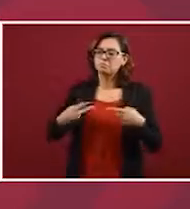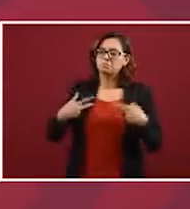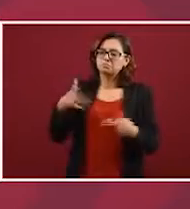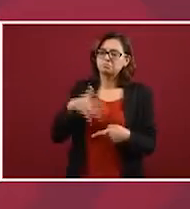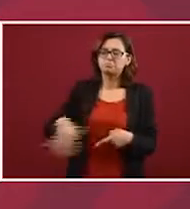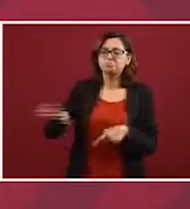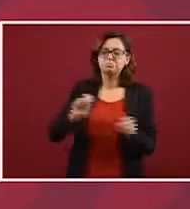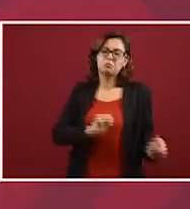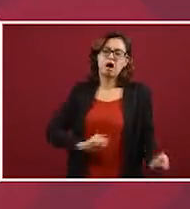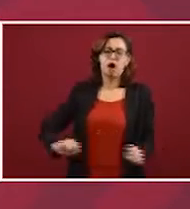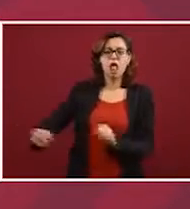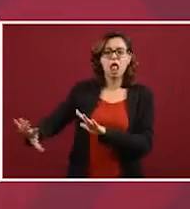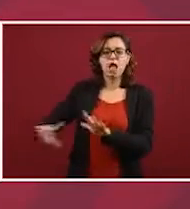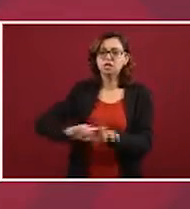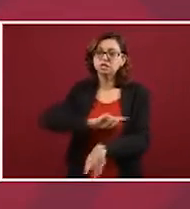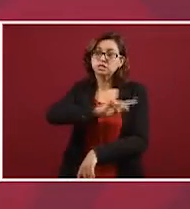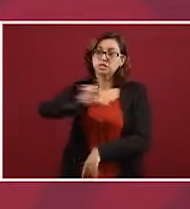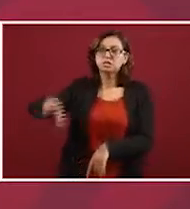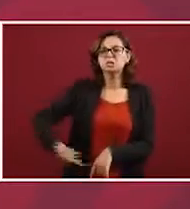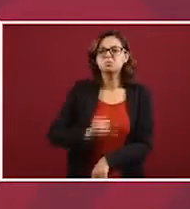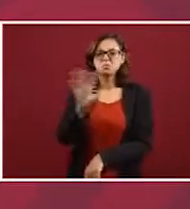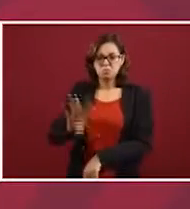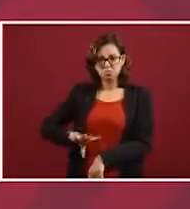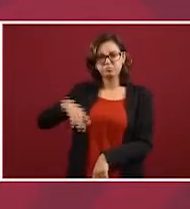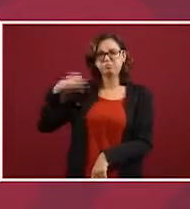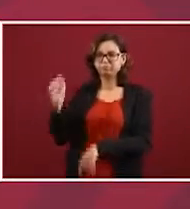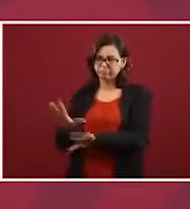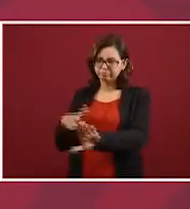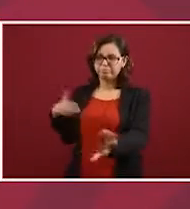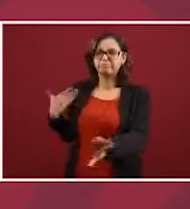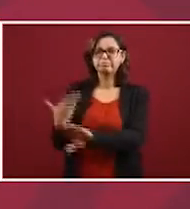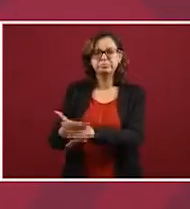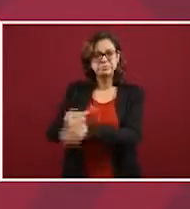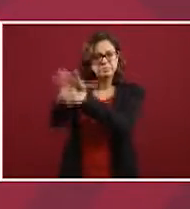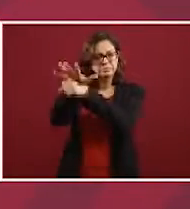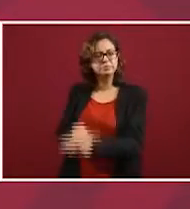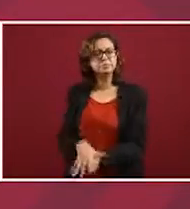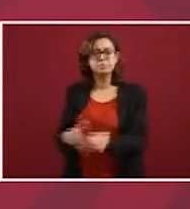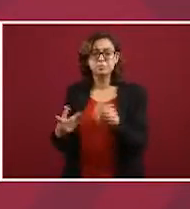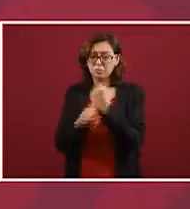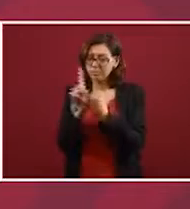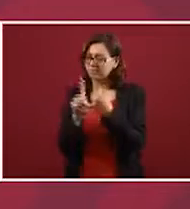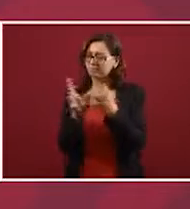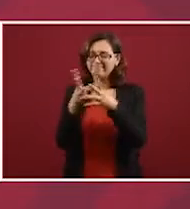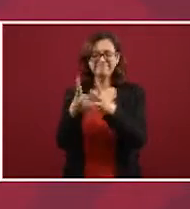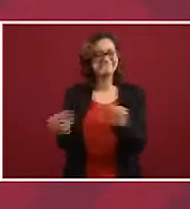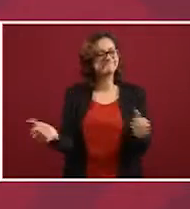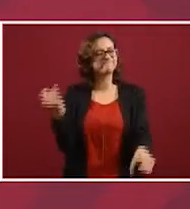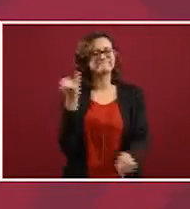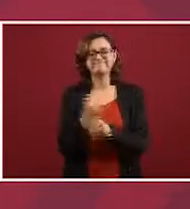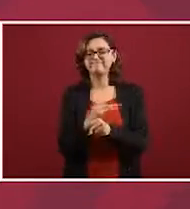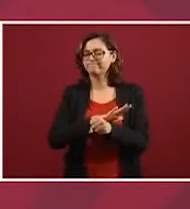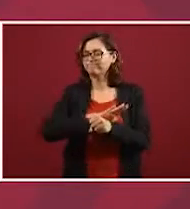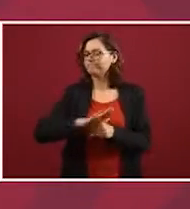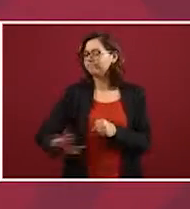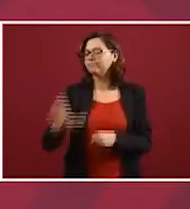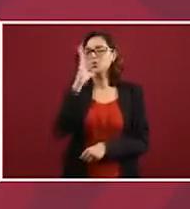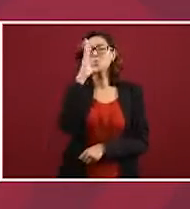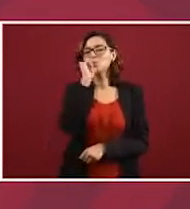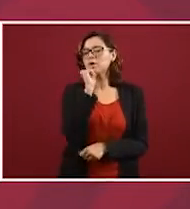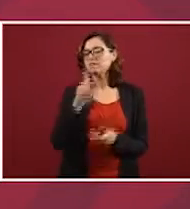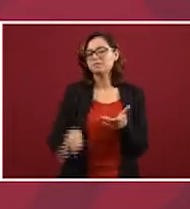medidas coercitivas con el uso de la fuerza no se puede lo he dicho muchas veces y lo